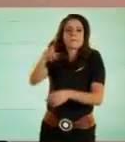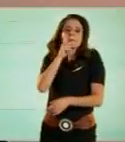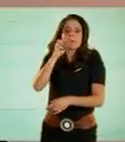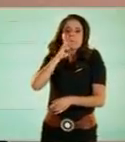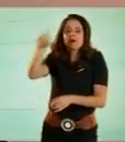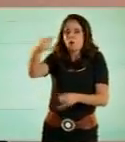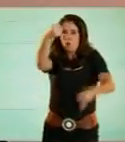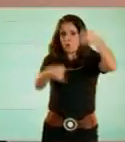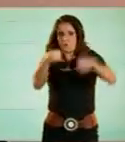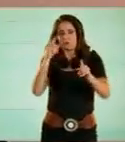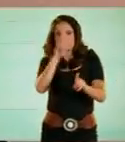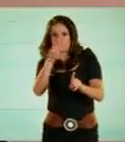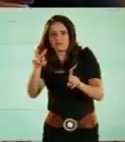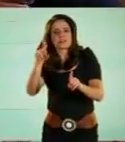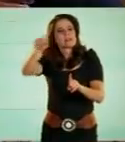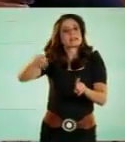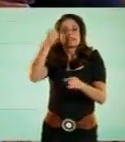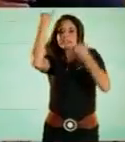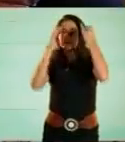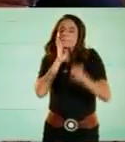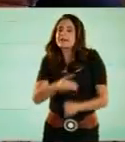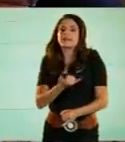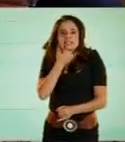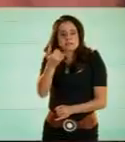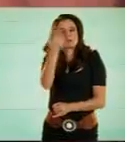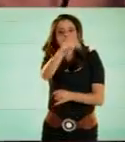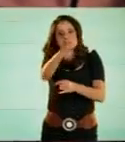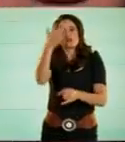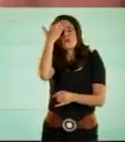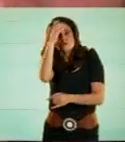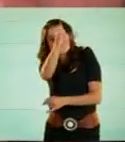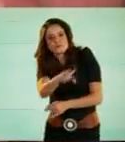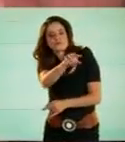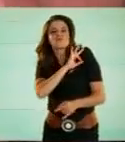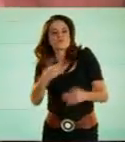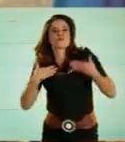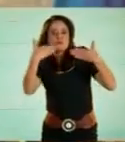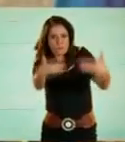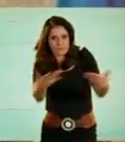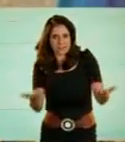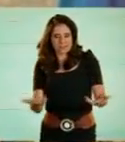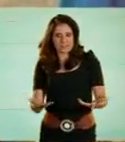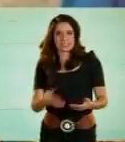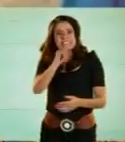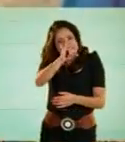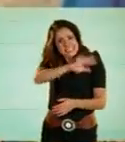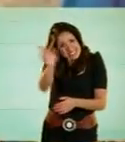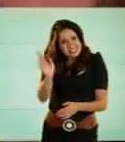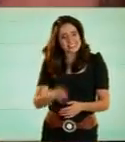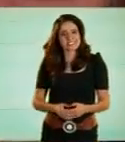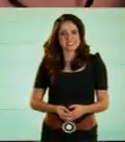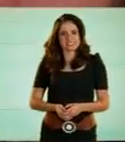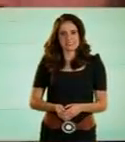si juzgan a alguien sin conocerlo, se pueden equivocar. Sirve que te conocen y ven que eres de confianza. Ándale, mijo, anímate.